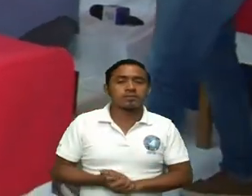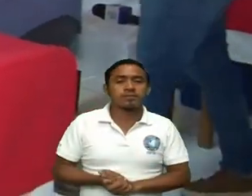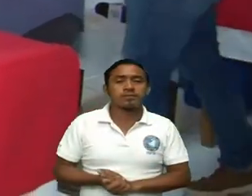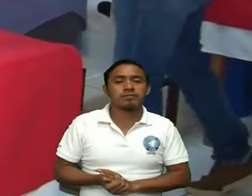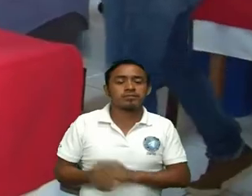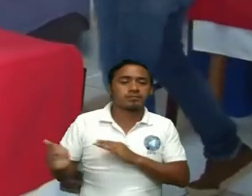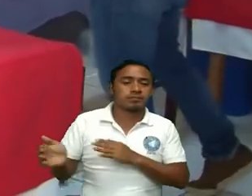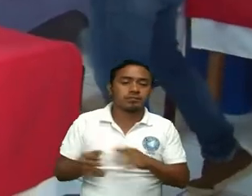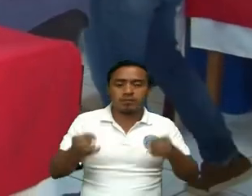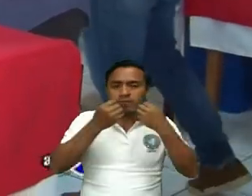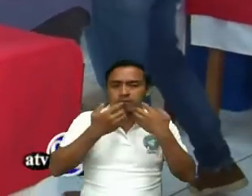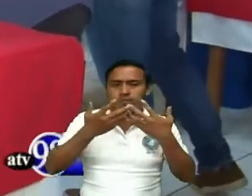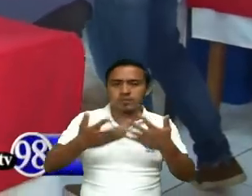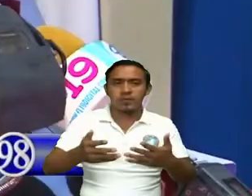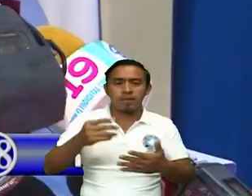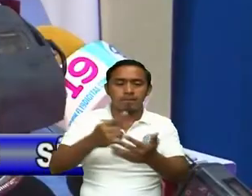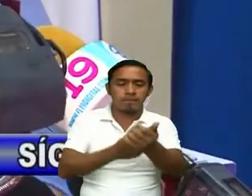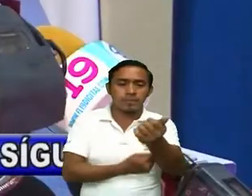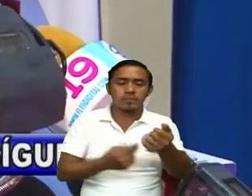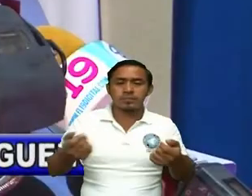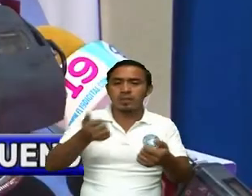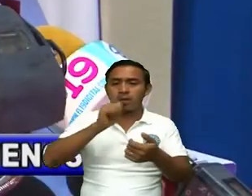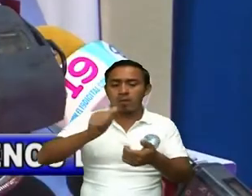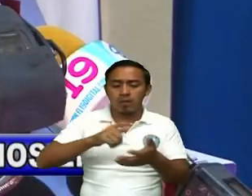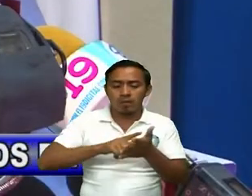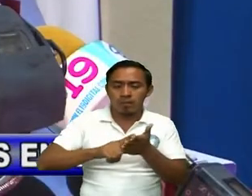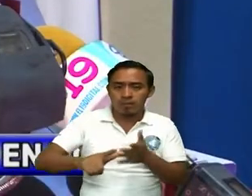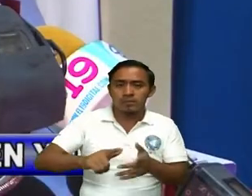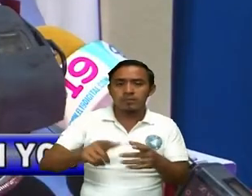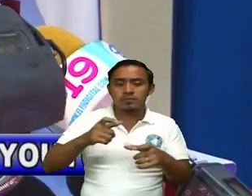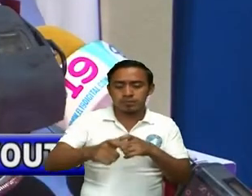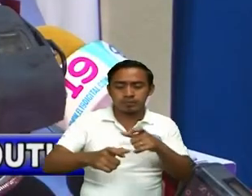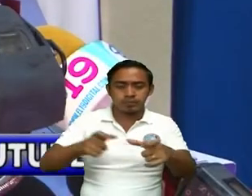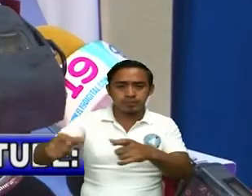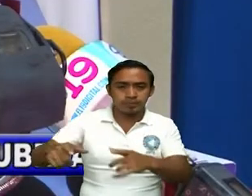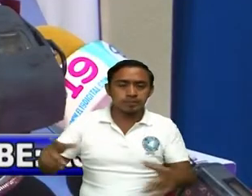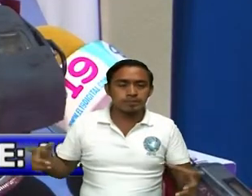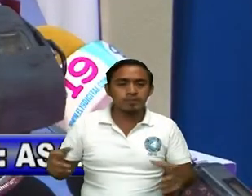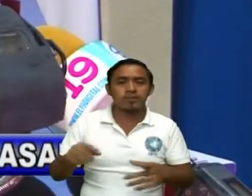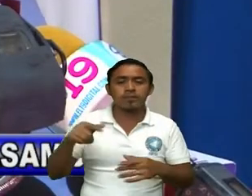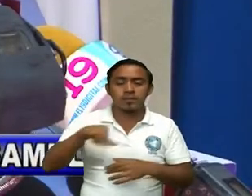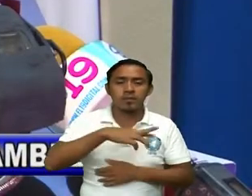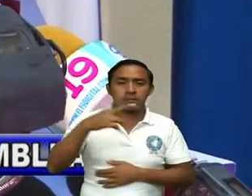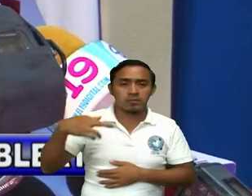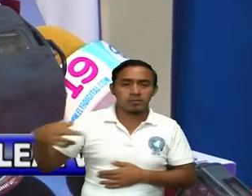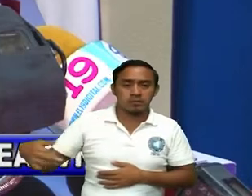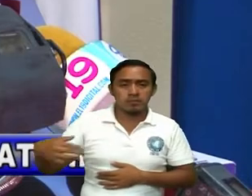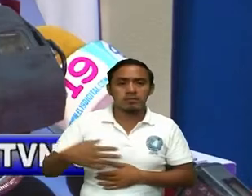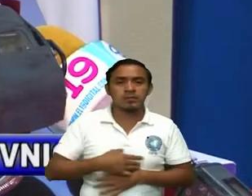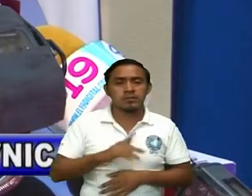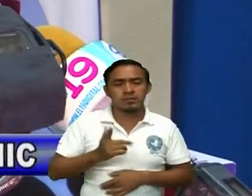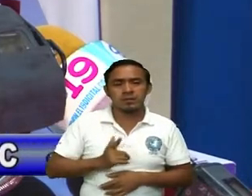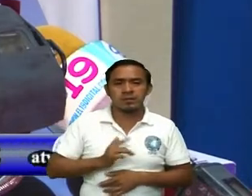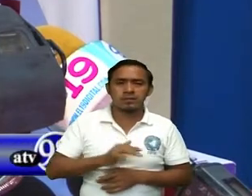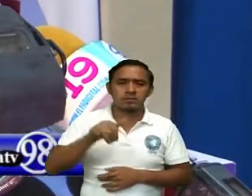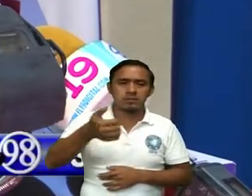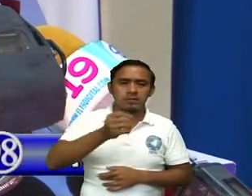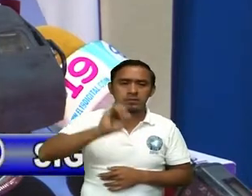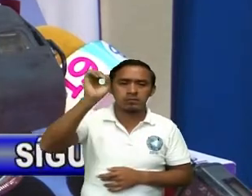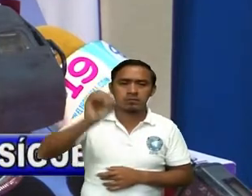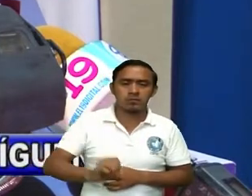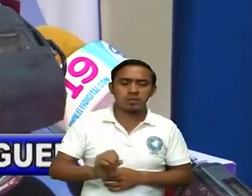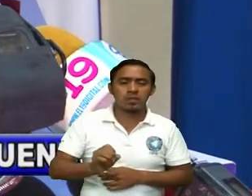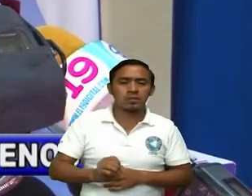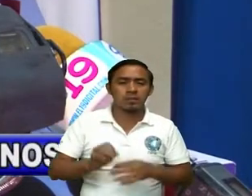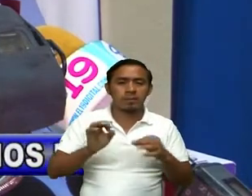lado, aseguró que el proyecto de servicio de agua potable y alcantarillado sanitario en la ciudad de Rivas tiene un 60%